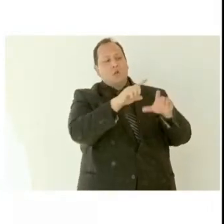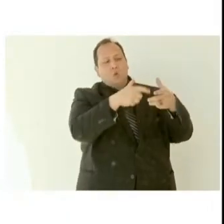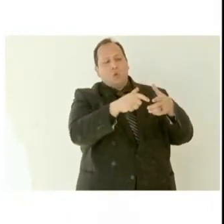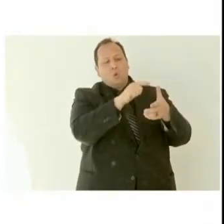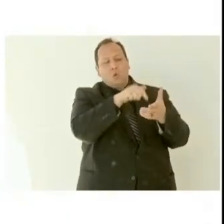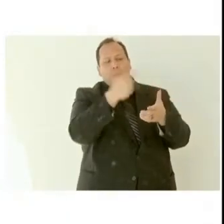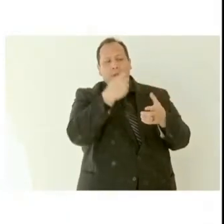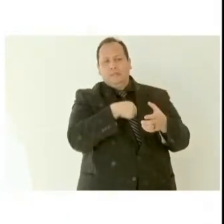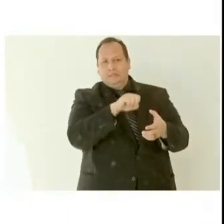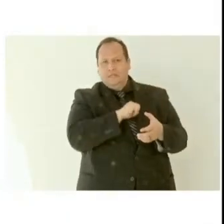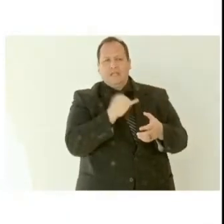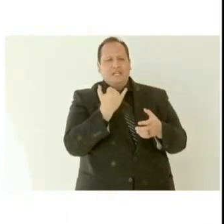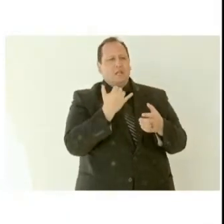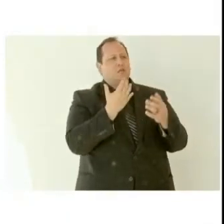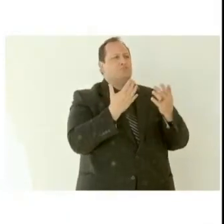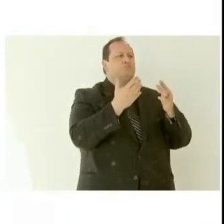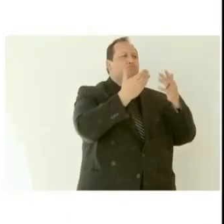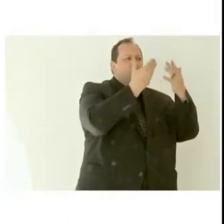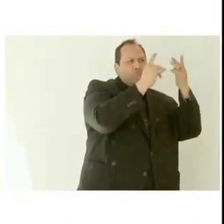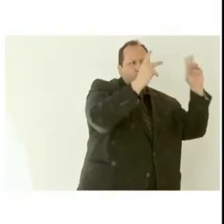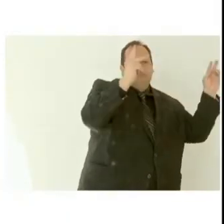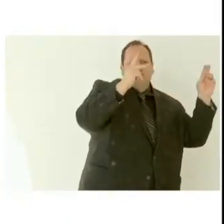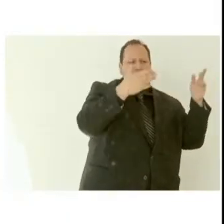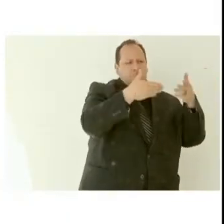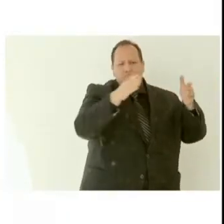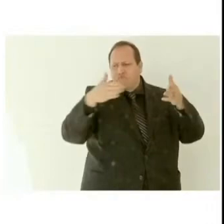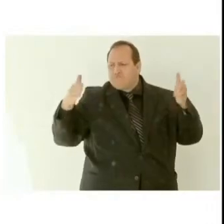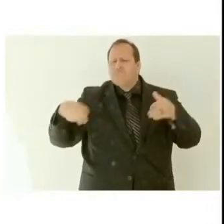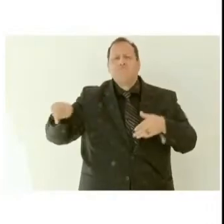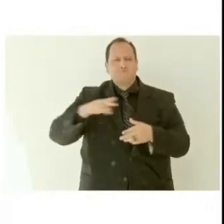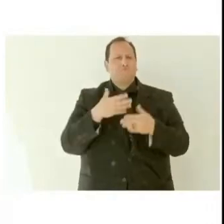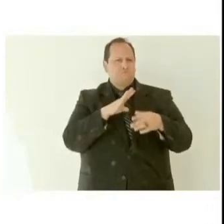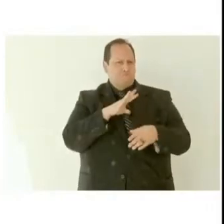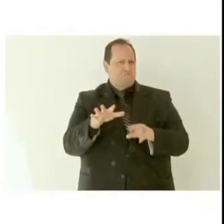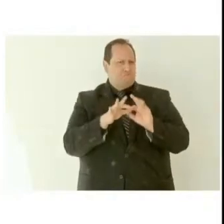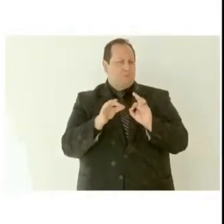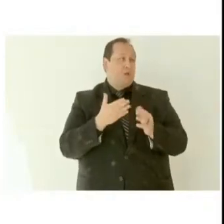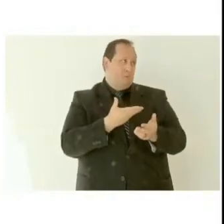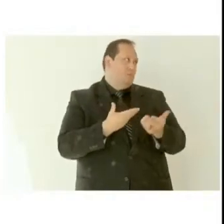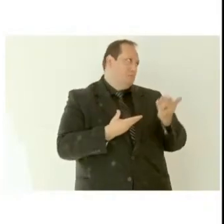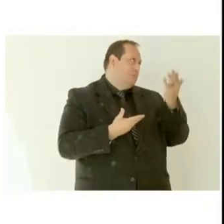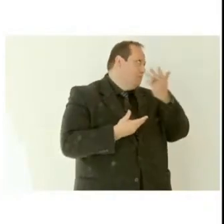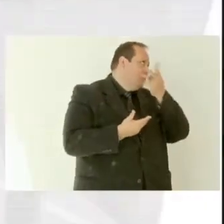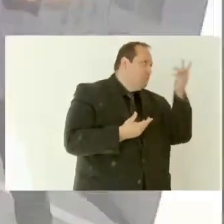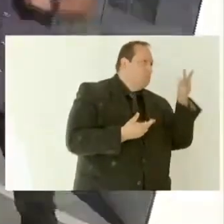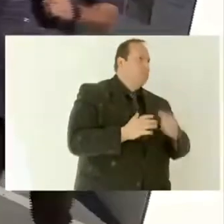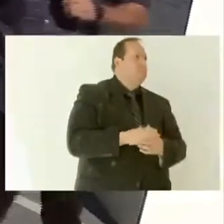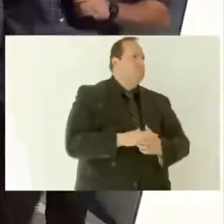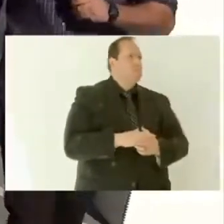áreas verdes y espacios públicos. Entonces, este es el panorama general aquí, señor presidente.